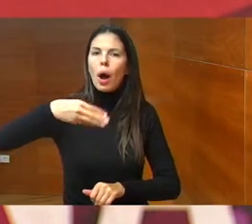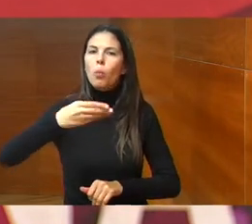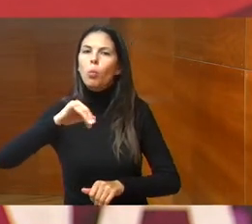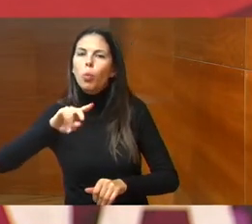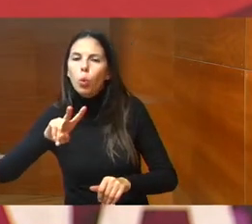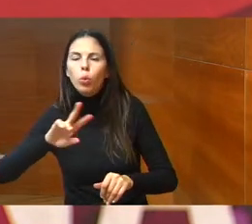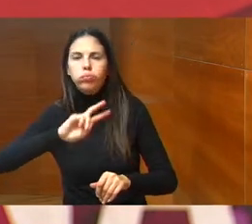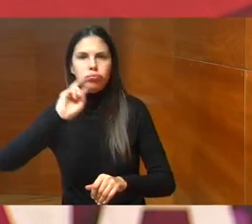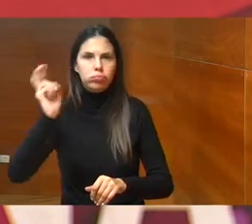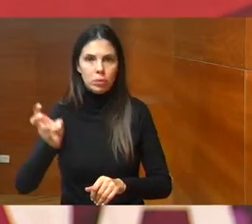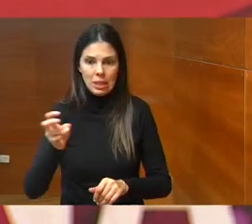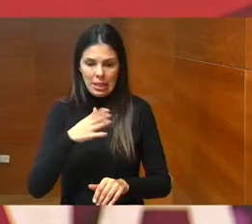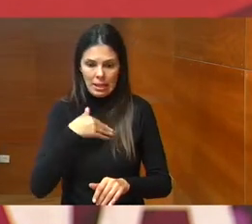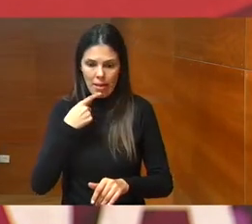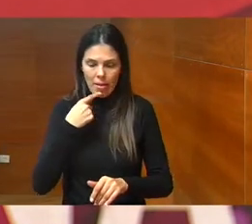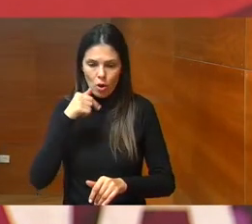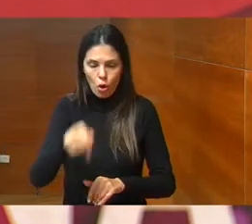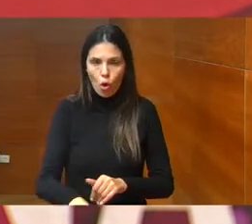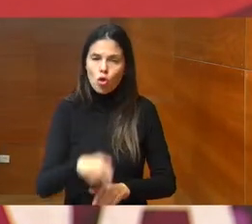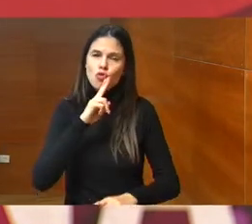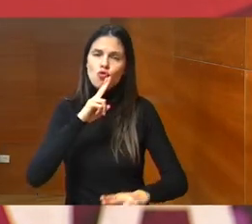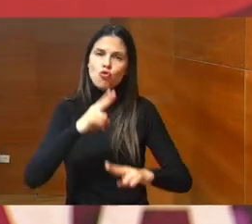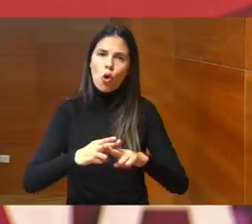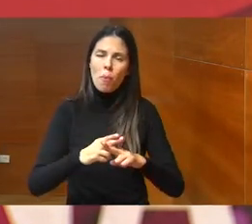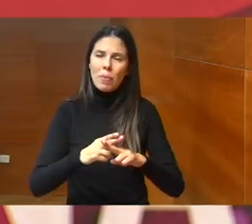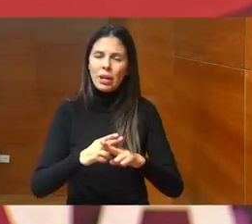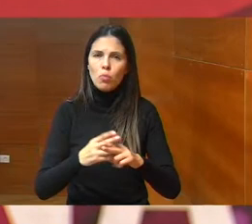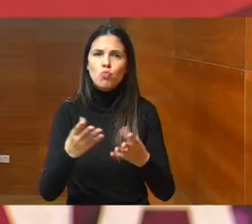fin lo que se llamaríamos un ultraliseiro